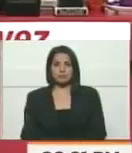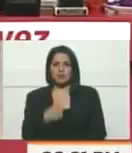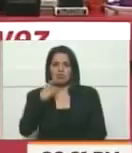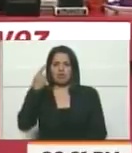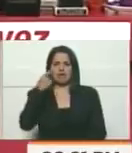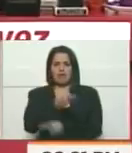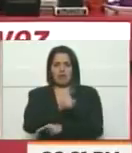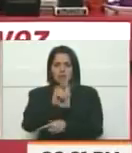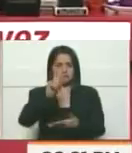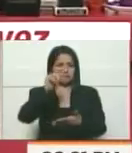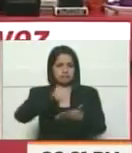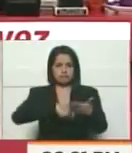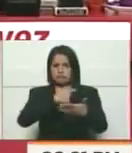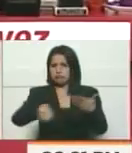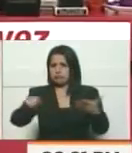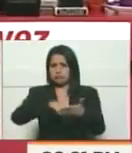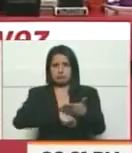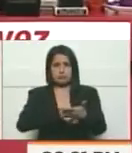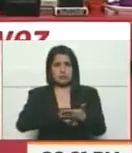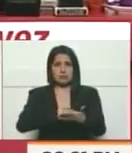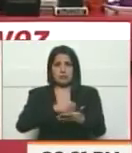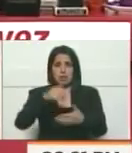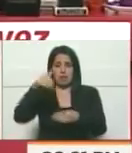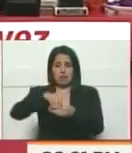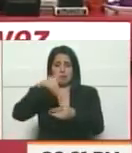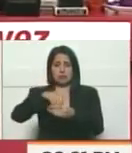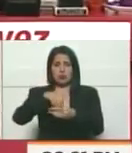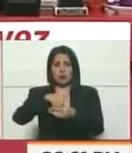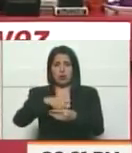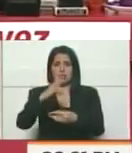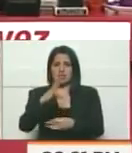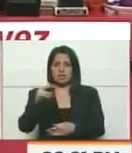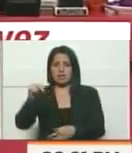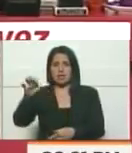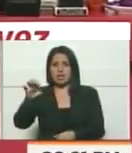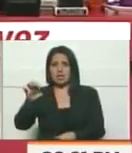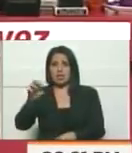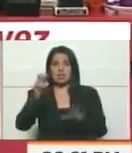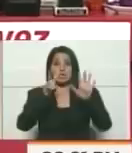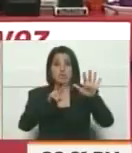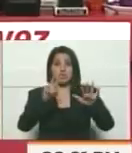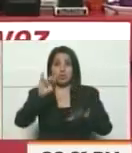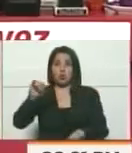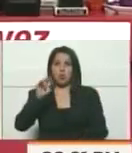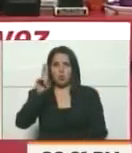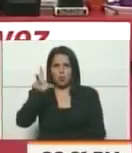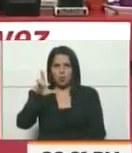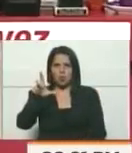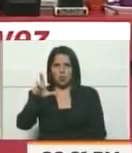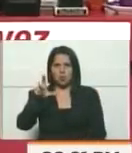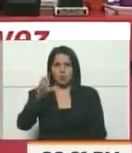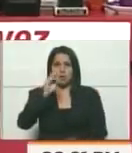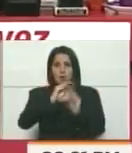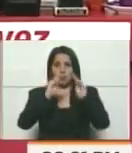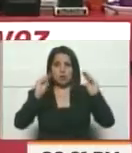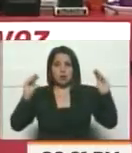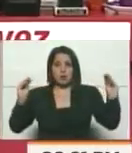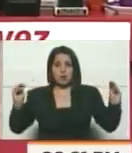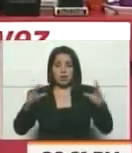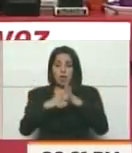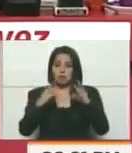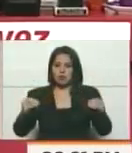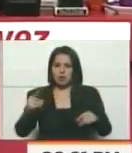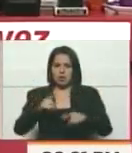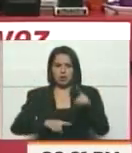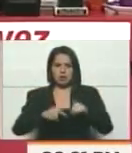Declaran nulas las resoluciones del Consejo Nacional Electoral Tata del 7 de junio cuando convocó a la Asamblea Nacional Constituyente y todos los actos.